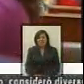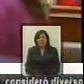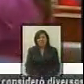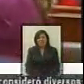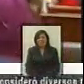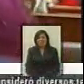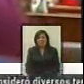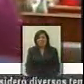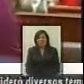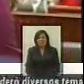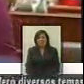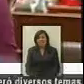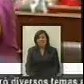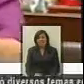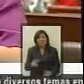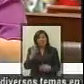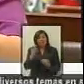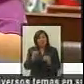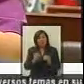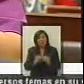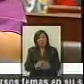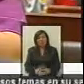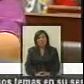estoy esperando esa comisaría.